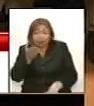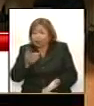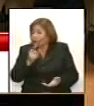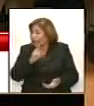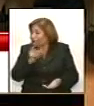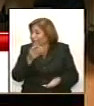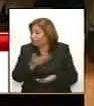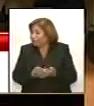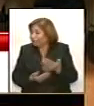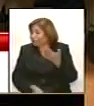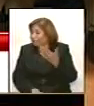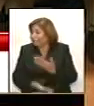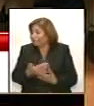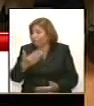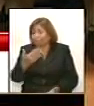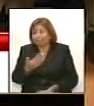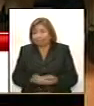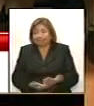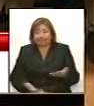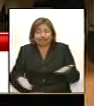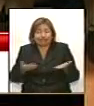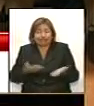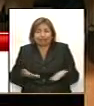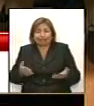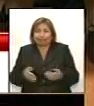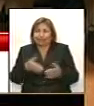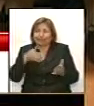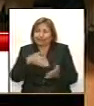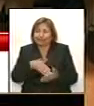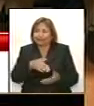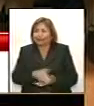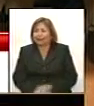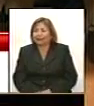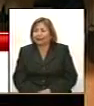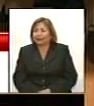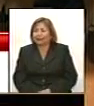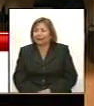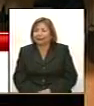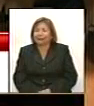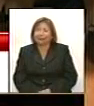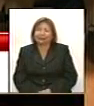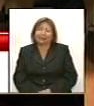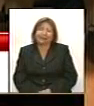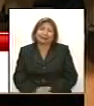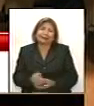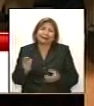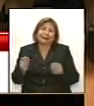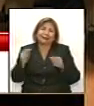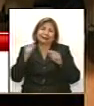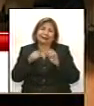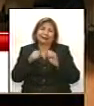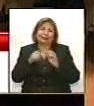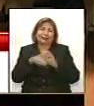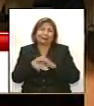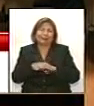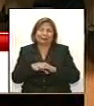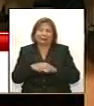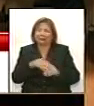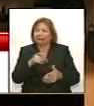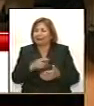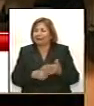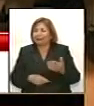sus manos, porque también las empresas telco están tercerizándose, y hay un proceso ahí adentro que está